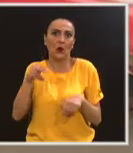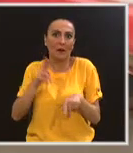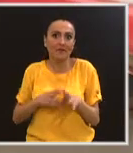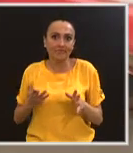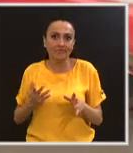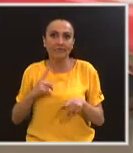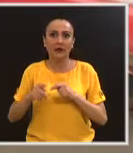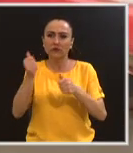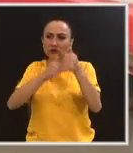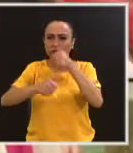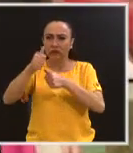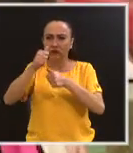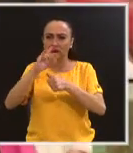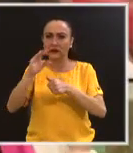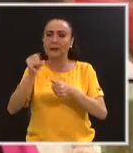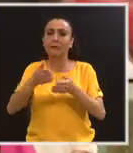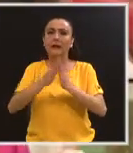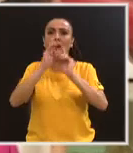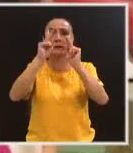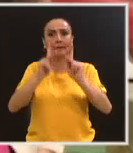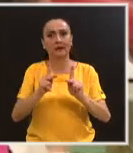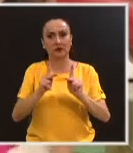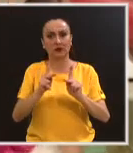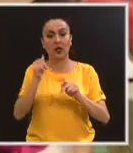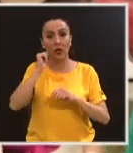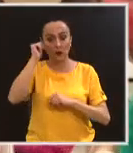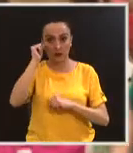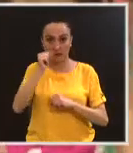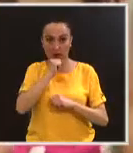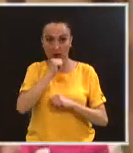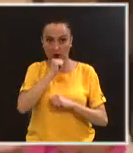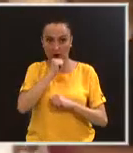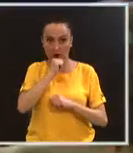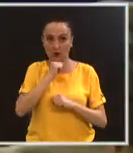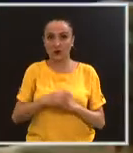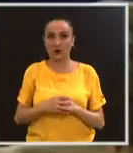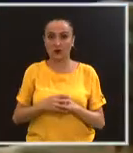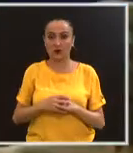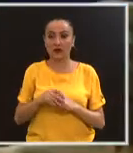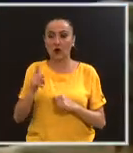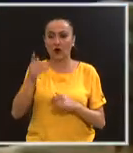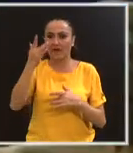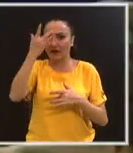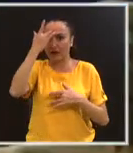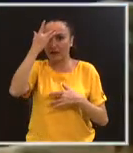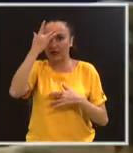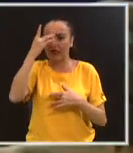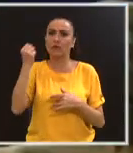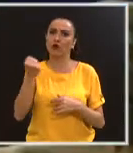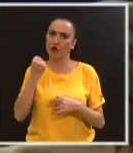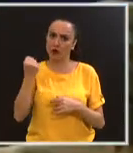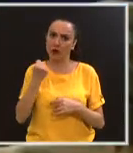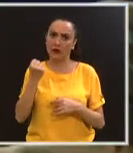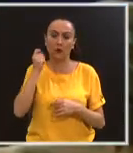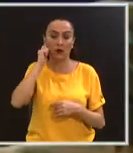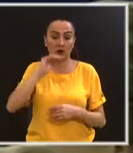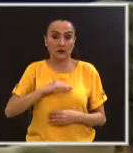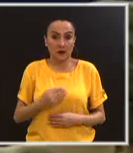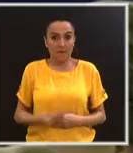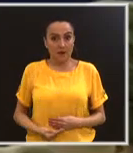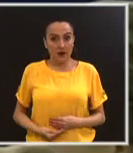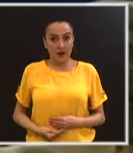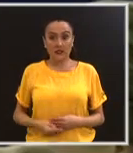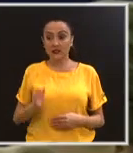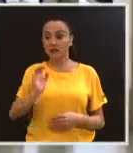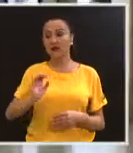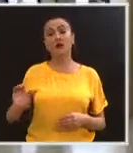las autoridades piden a las personas adultas mayor anticoaguladas aquellas con enfermedades crónicas mujeres embarazadas y